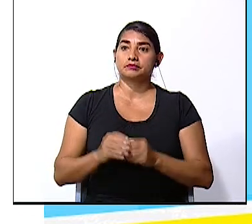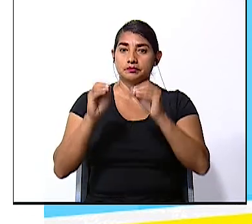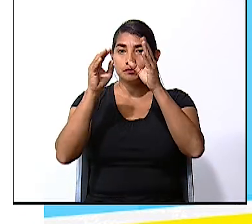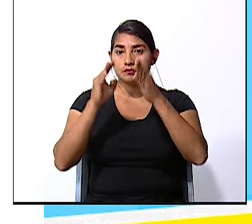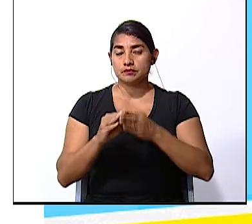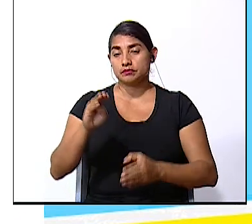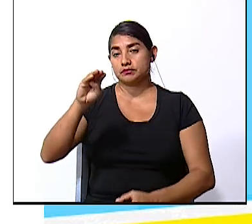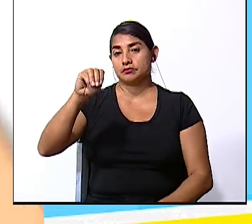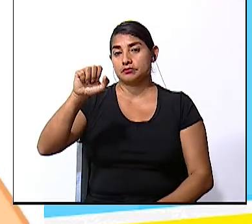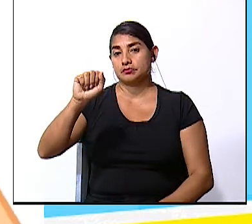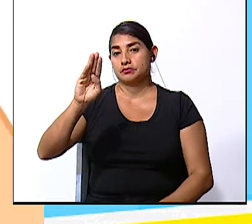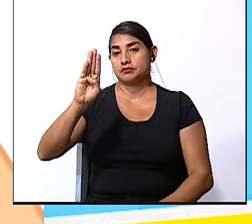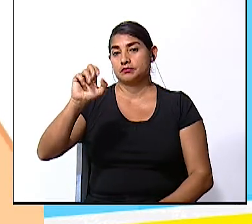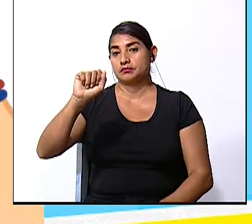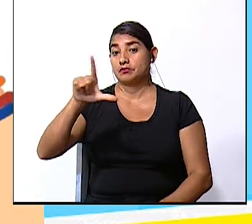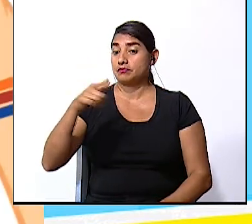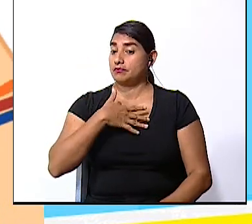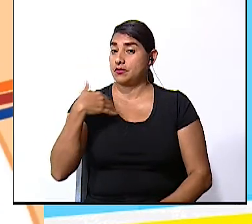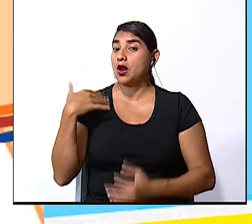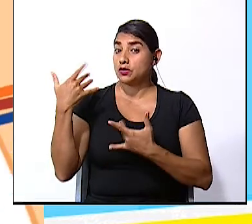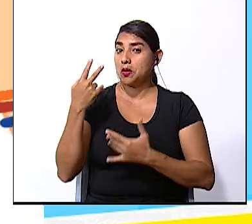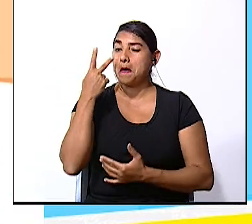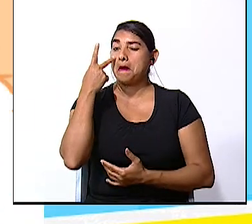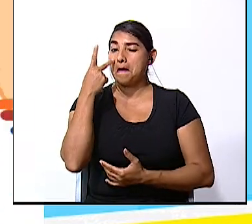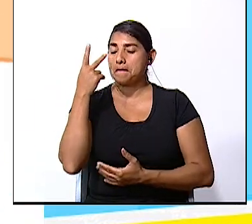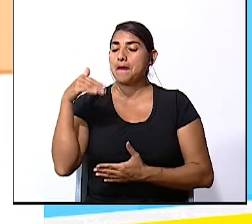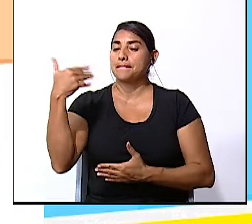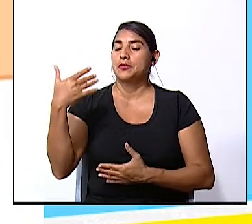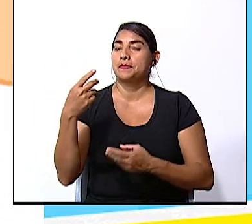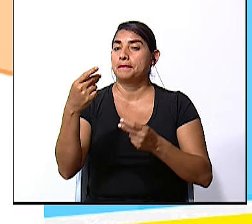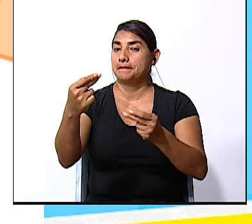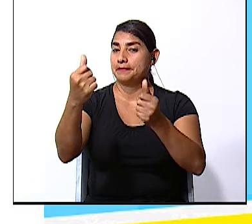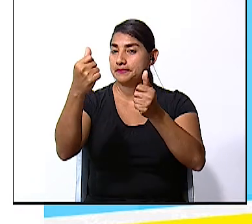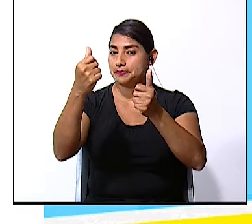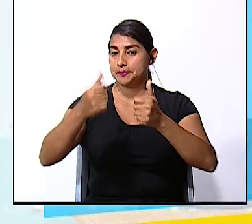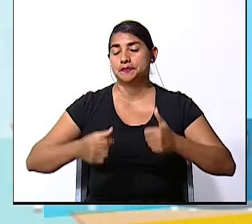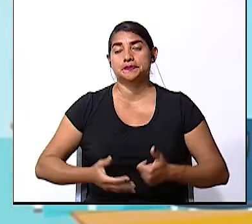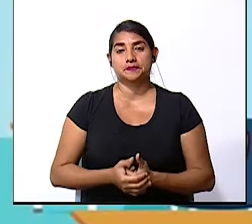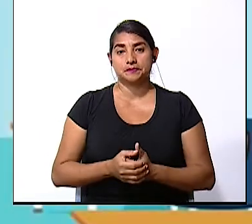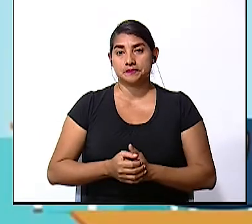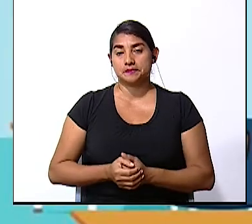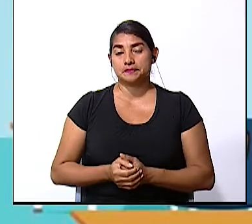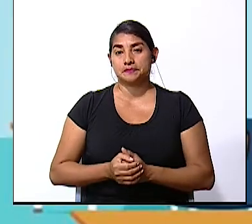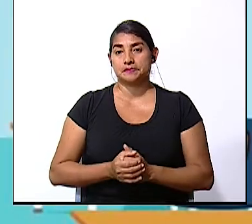Mabel. Espero les haya gustado. Nos vemos pronto.